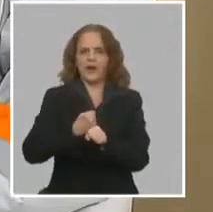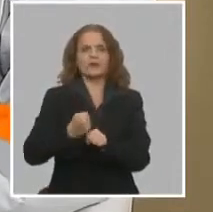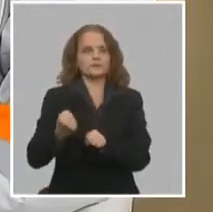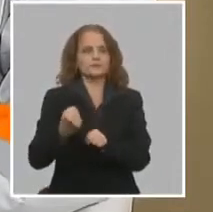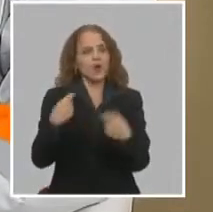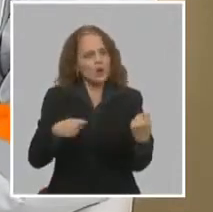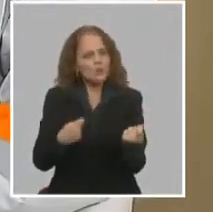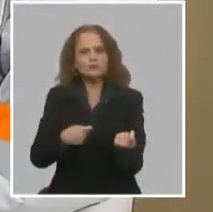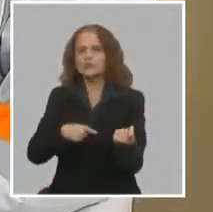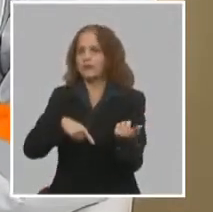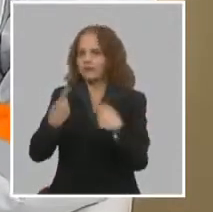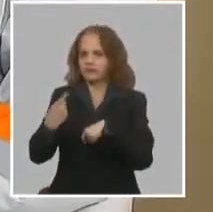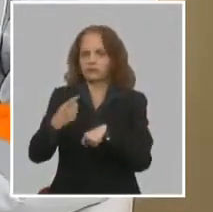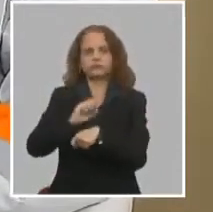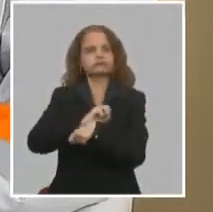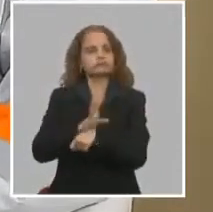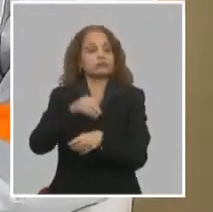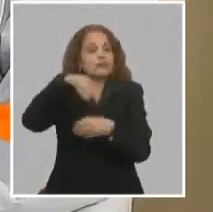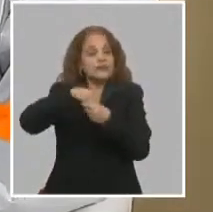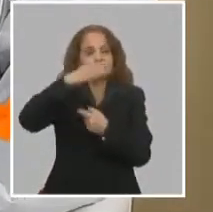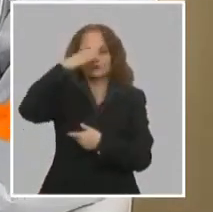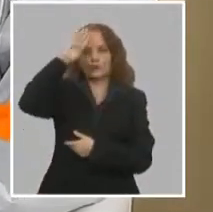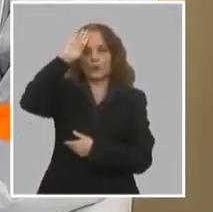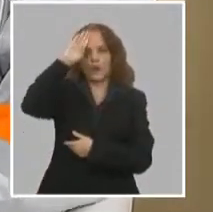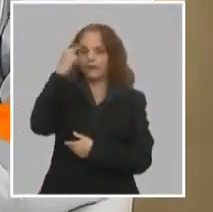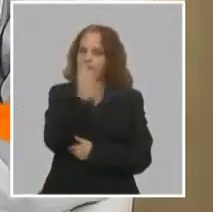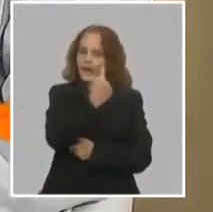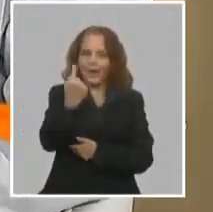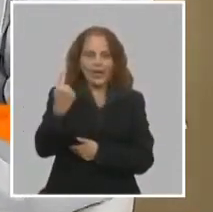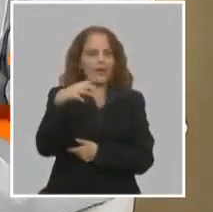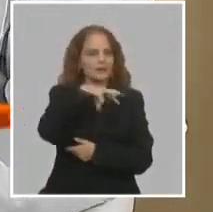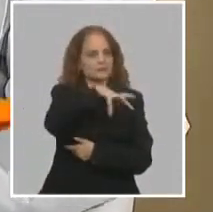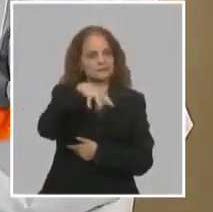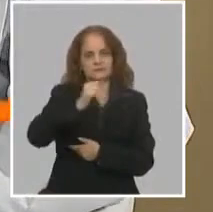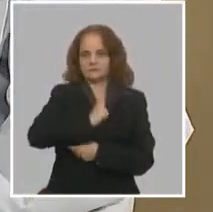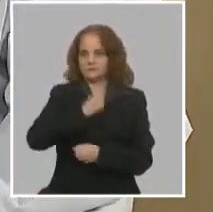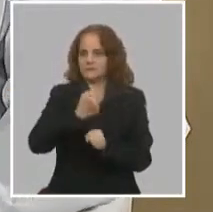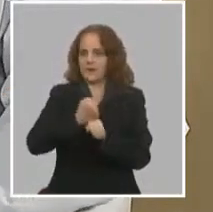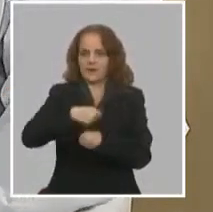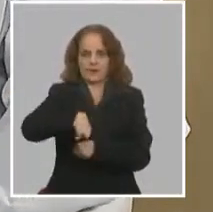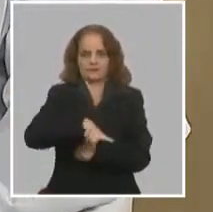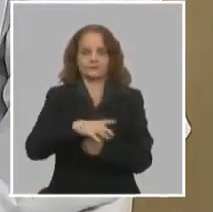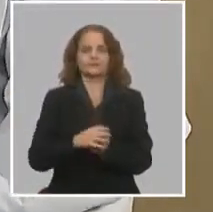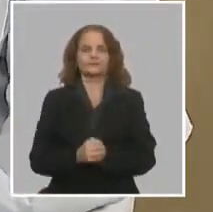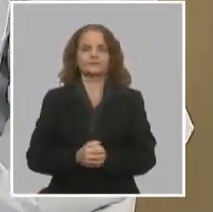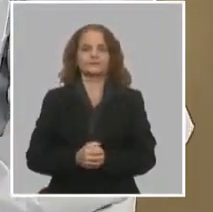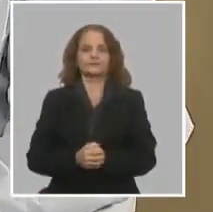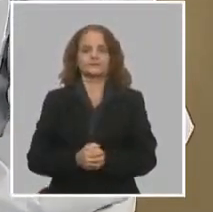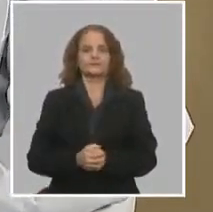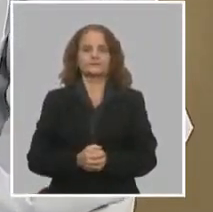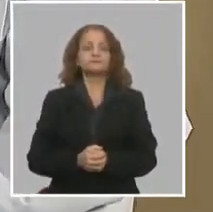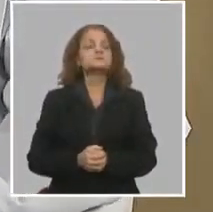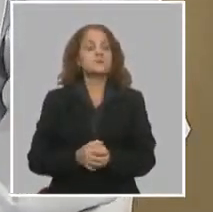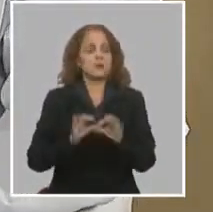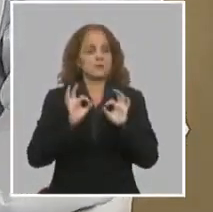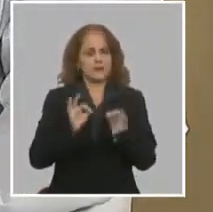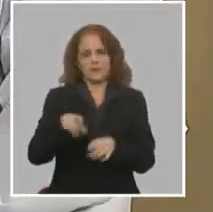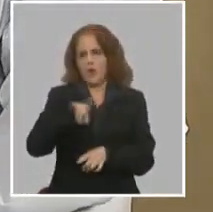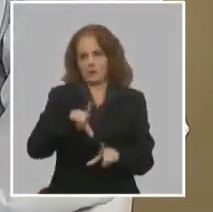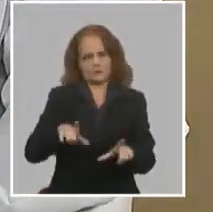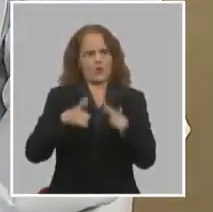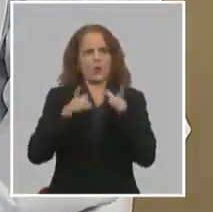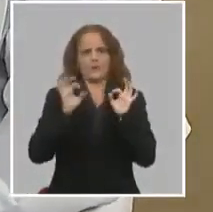de cuarentena, incorporarnos rápidamente a trabajar cada uno en su trinchera, cada uno en su lugar de trabajo. Y así cumplimos con